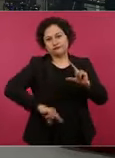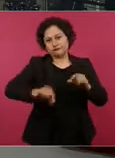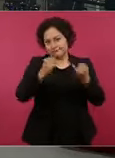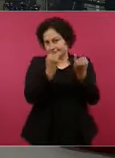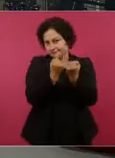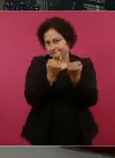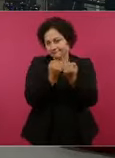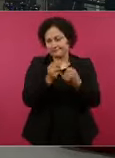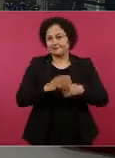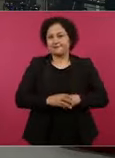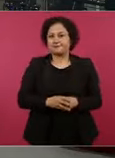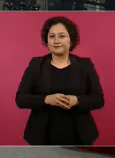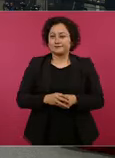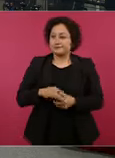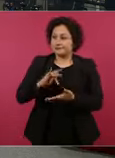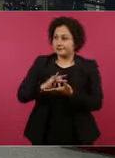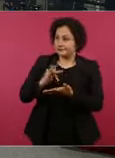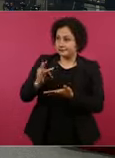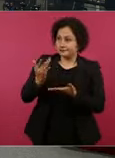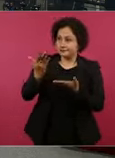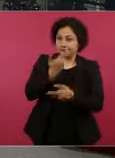presidente.